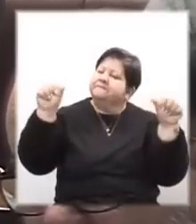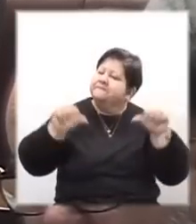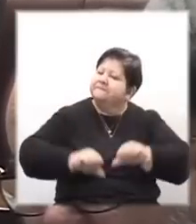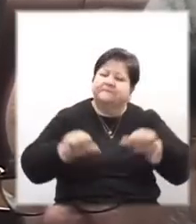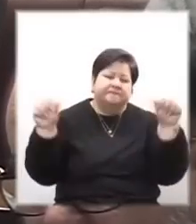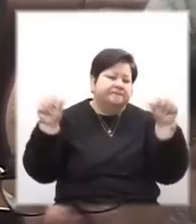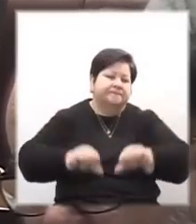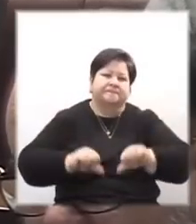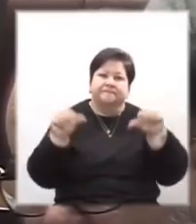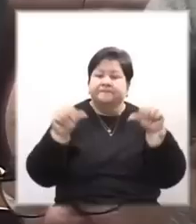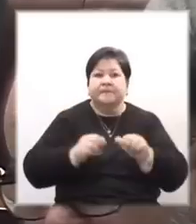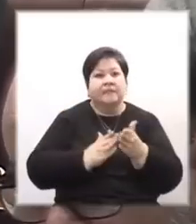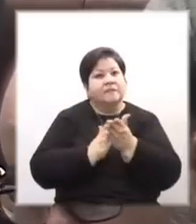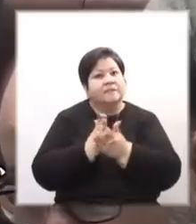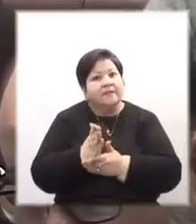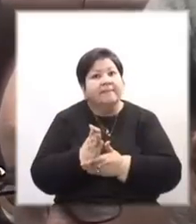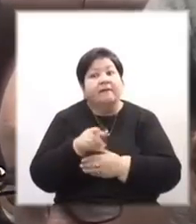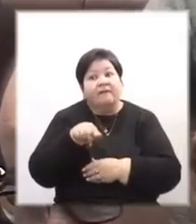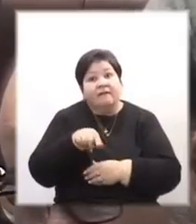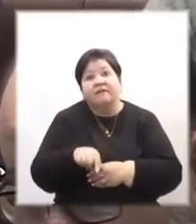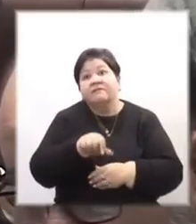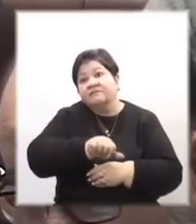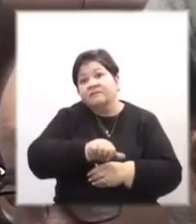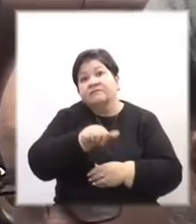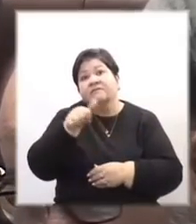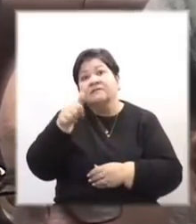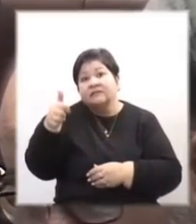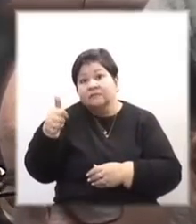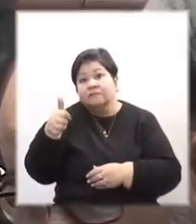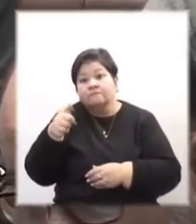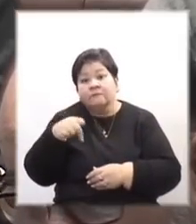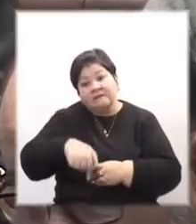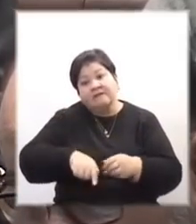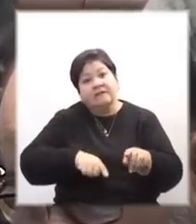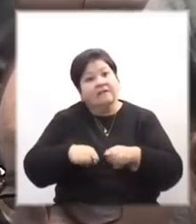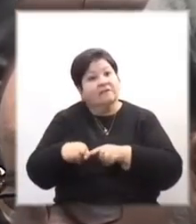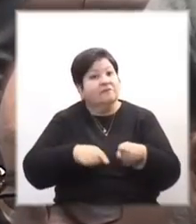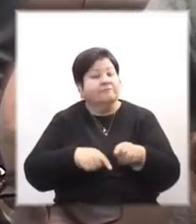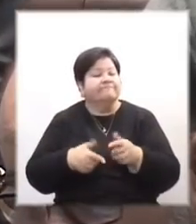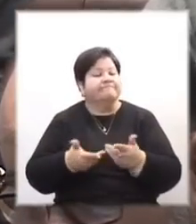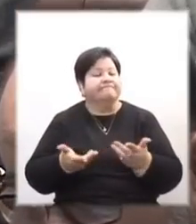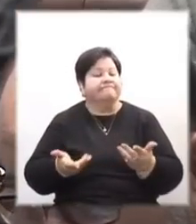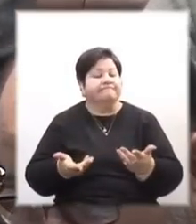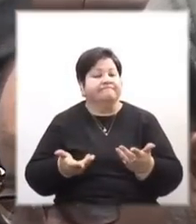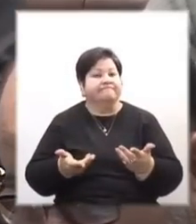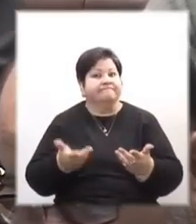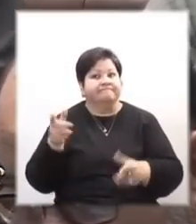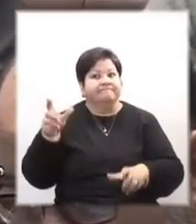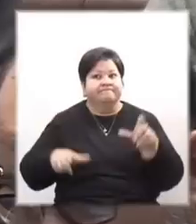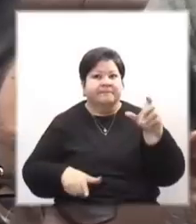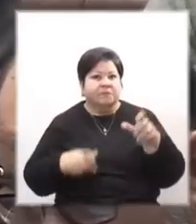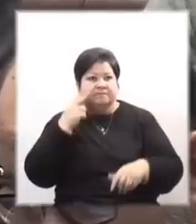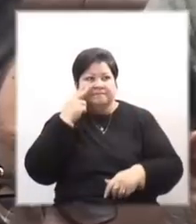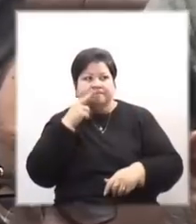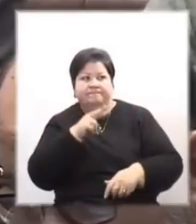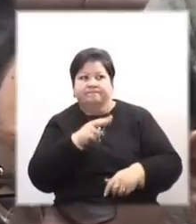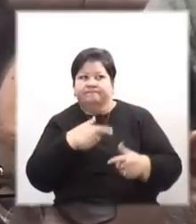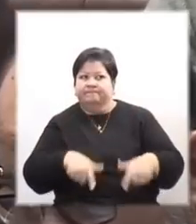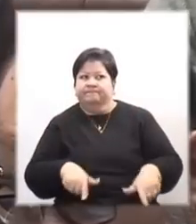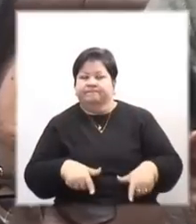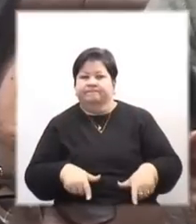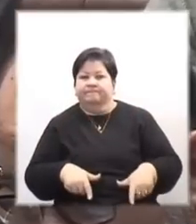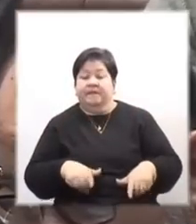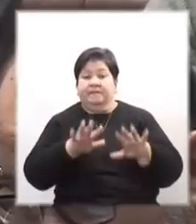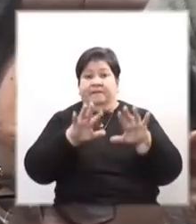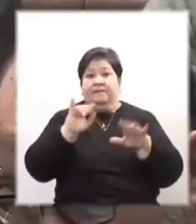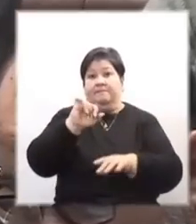éxito. Ese es el éxito que no le perdona la sociedad a esta gestión. Veamos una cronología mínima. El 10